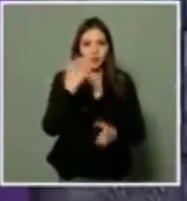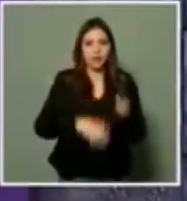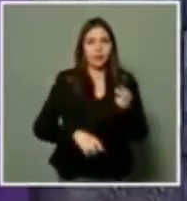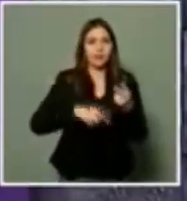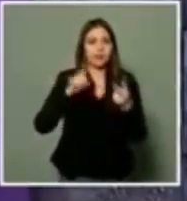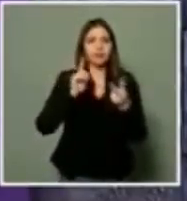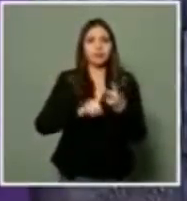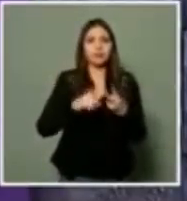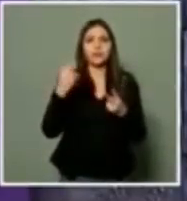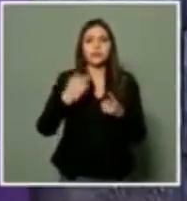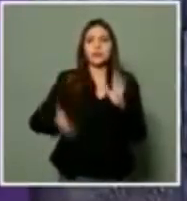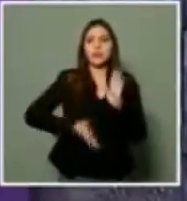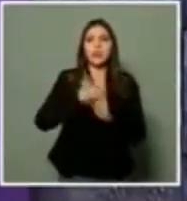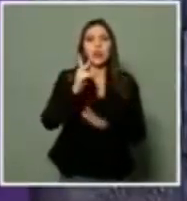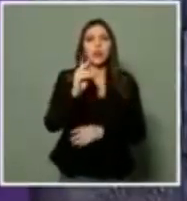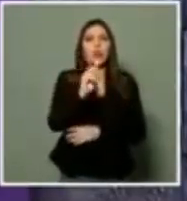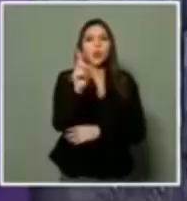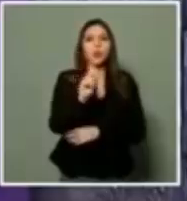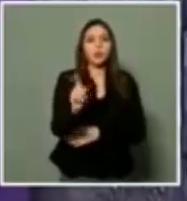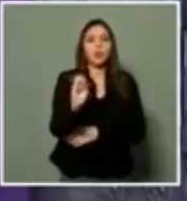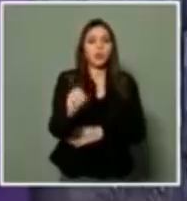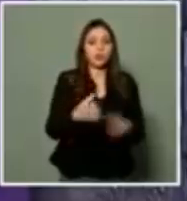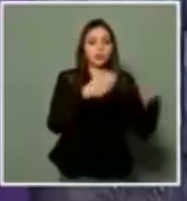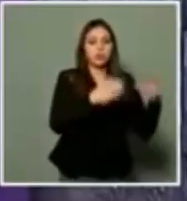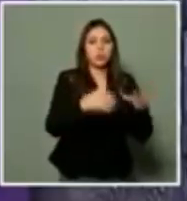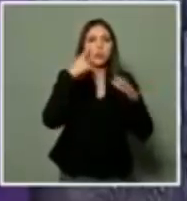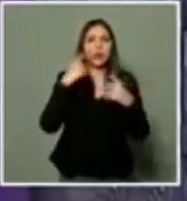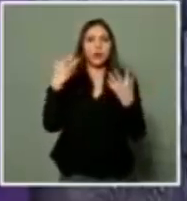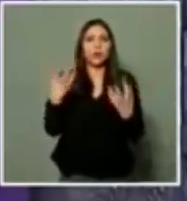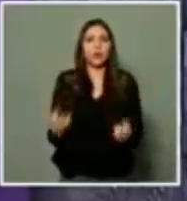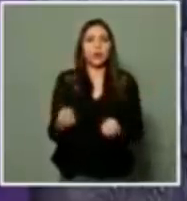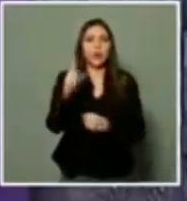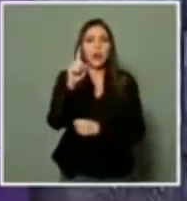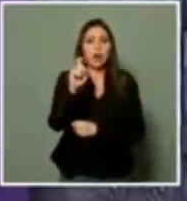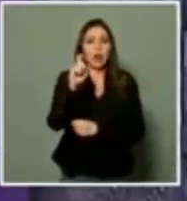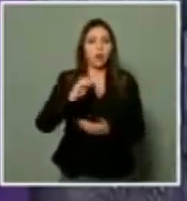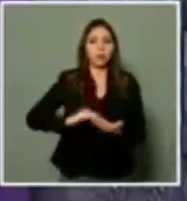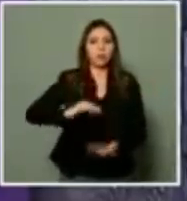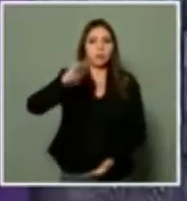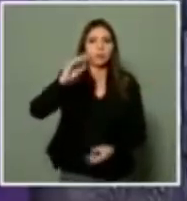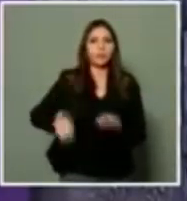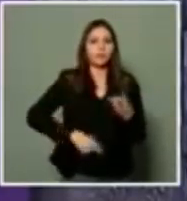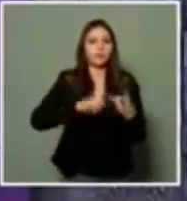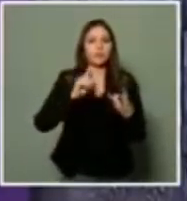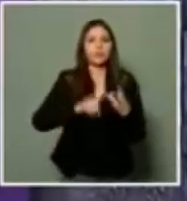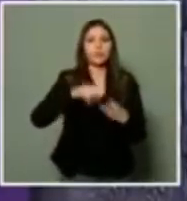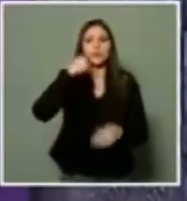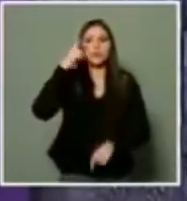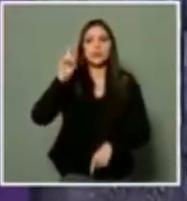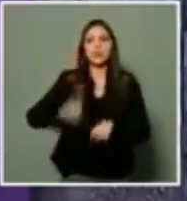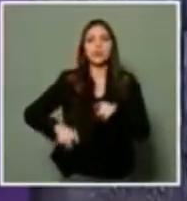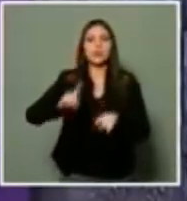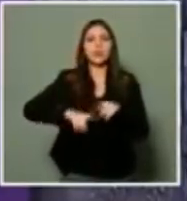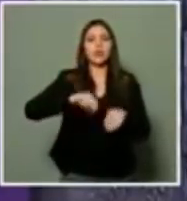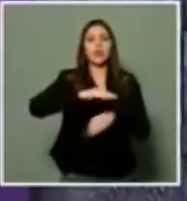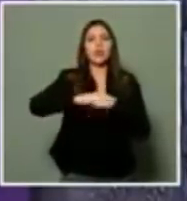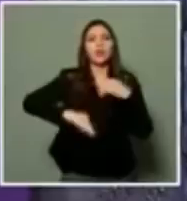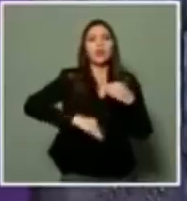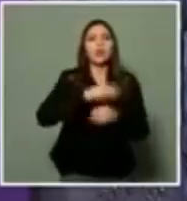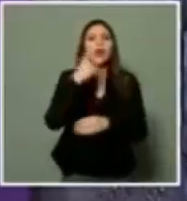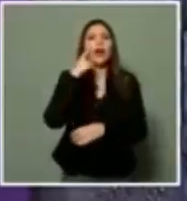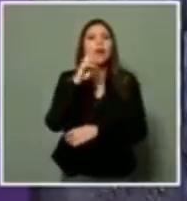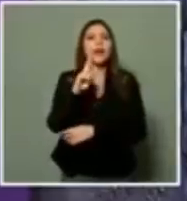absorción para poder infiltrar agua al manto freático. Número tres, voy a terminar la sustitución de toda la red secundaria de